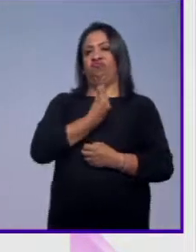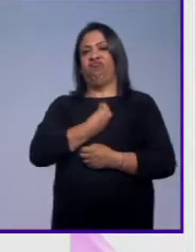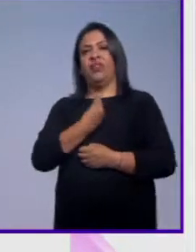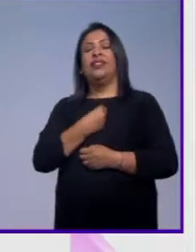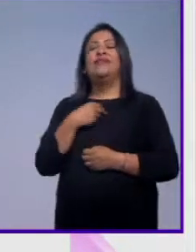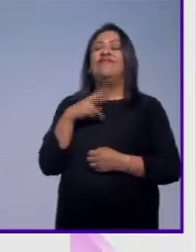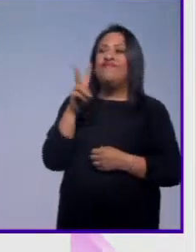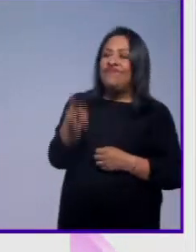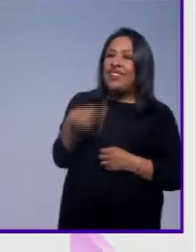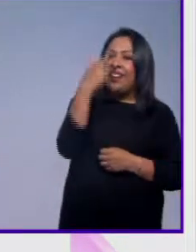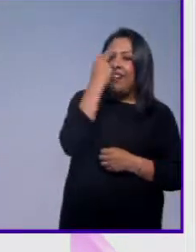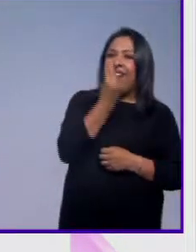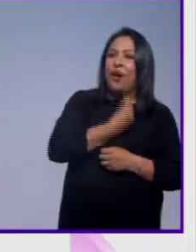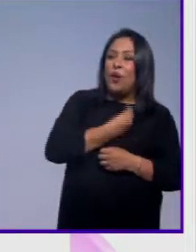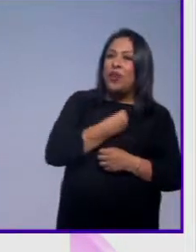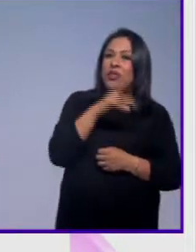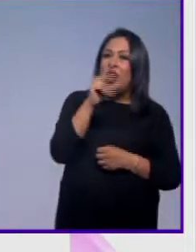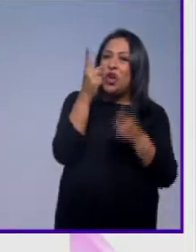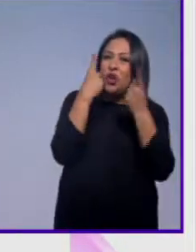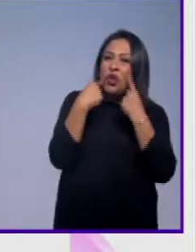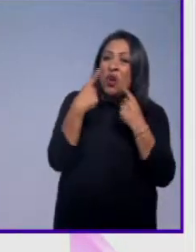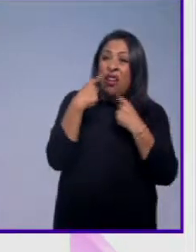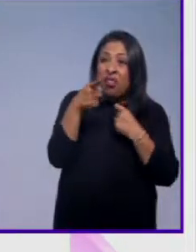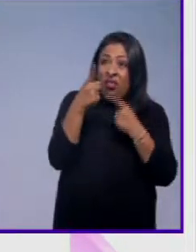aguantarse no llorar porque si no eres